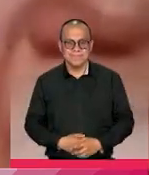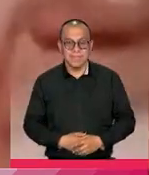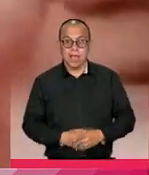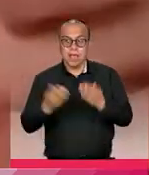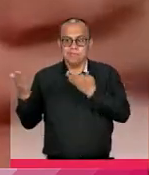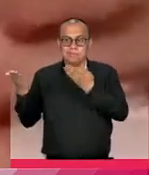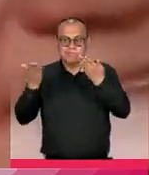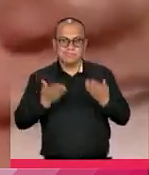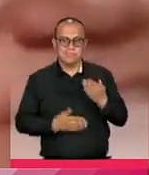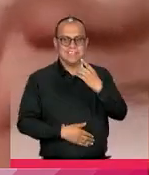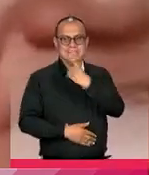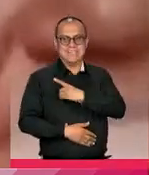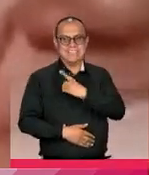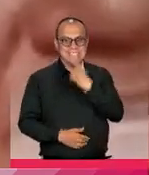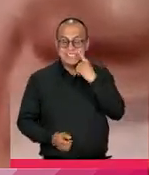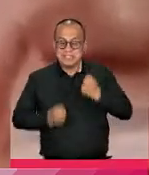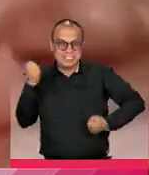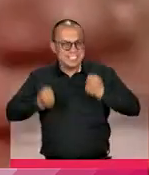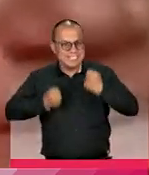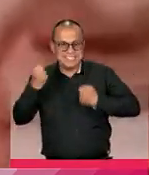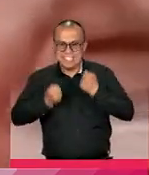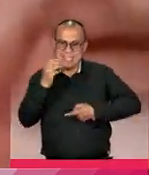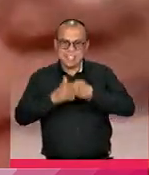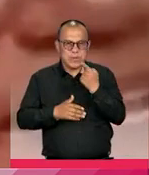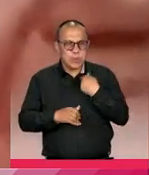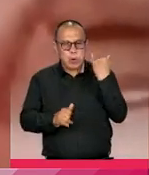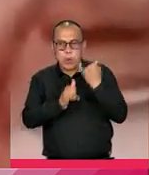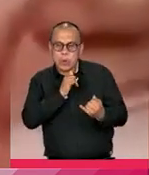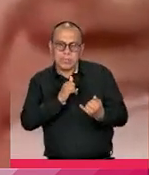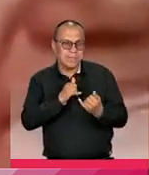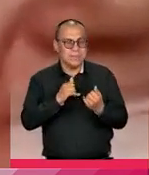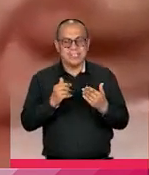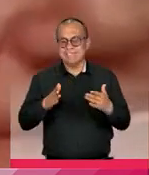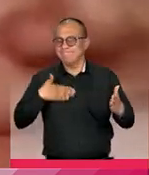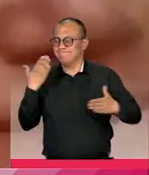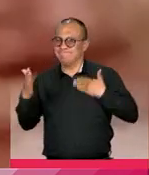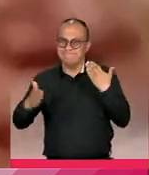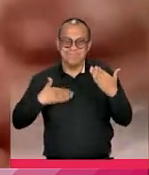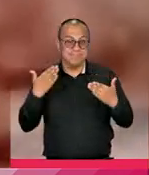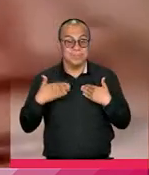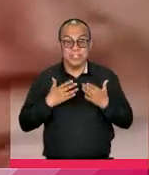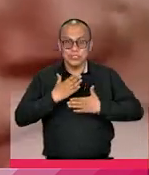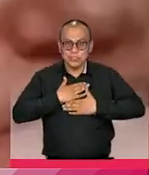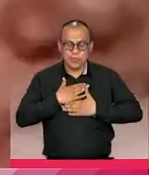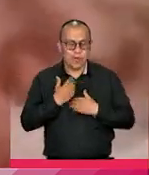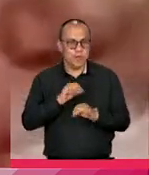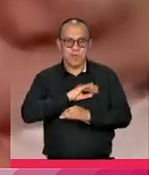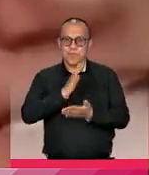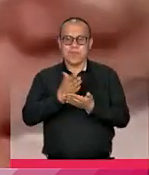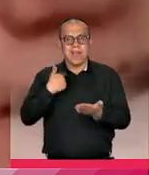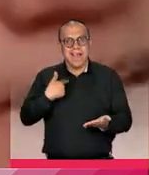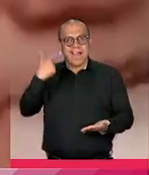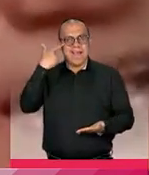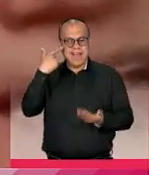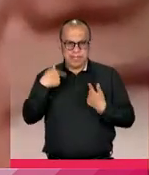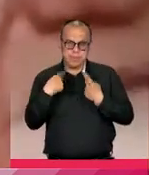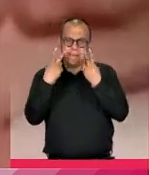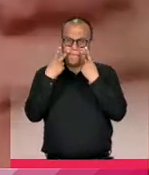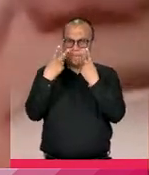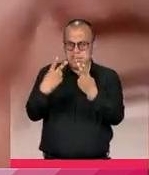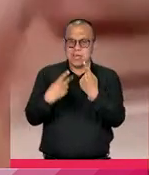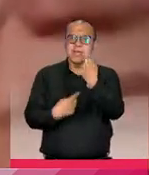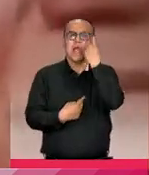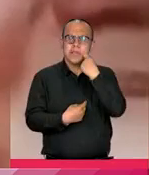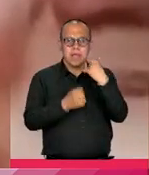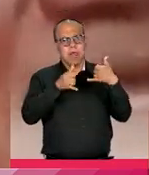desayuno y corrí a ver los últimos kilómetros, algo espectacular, ¿no? Y no, yo no me lo esperaba. Pues sí, veía que ayer hablé con